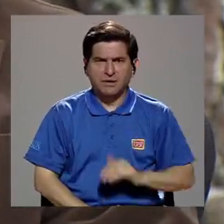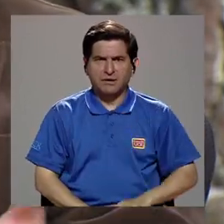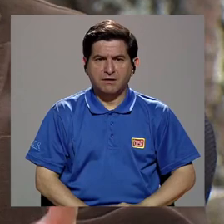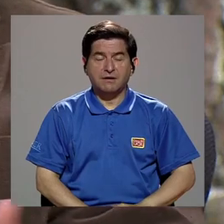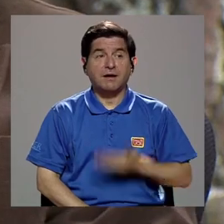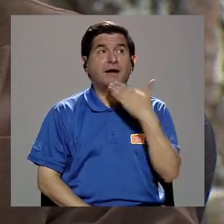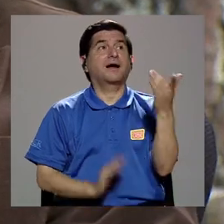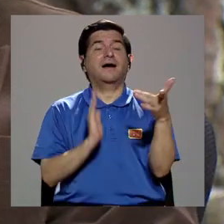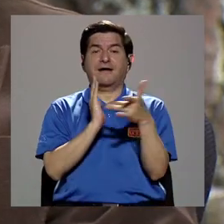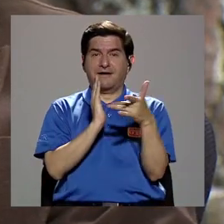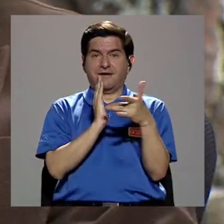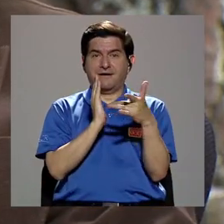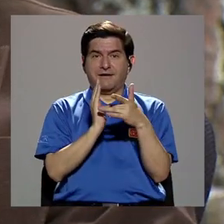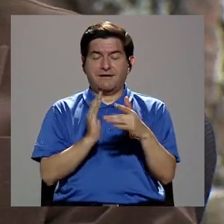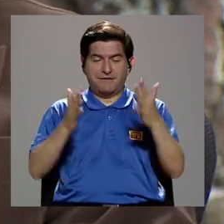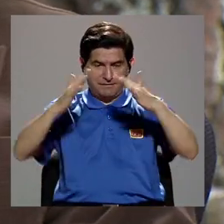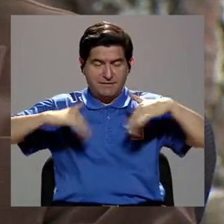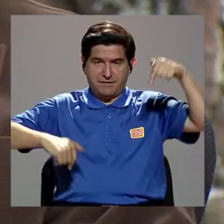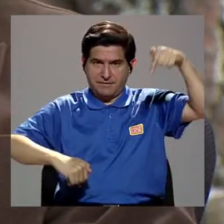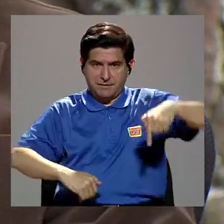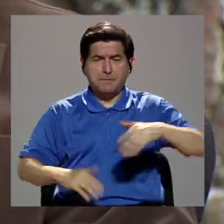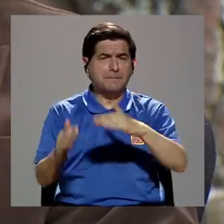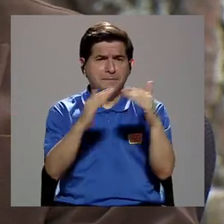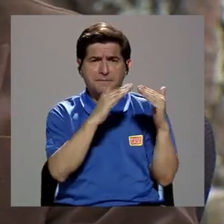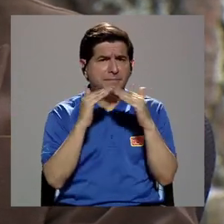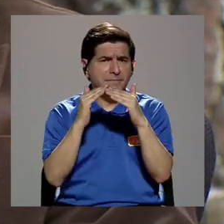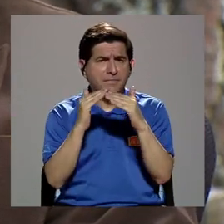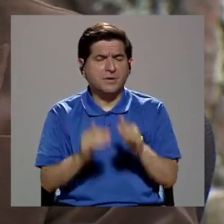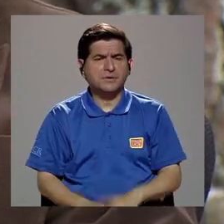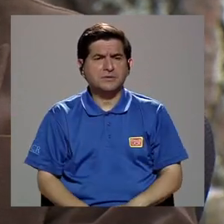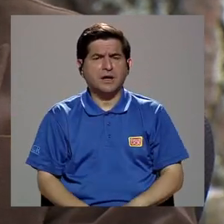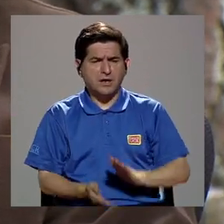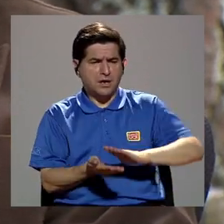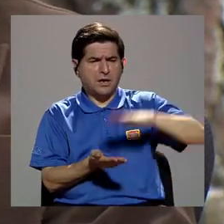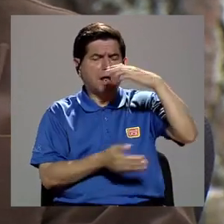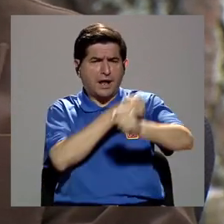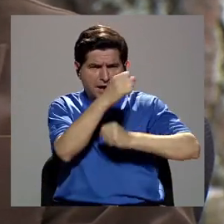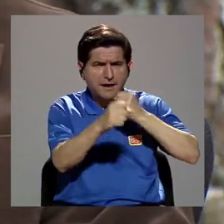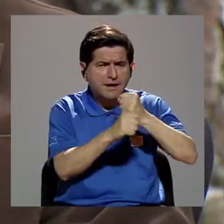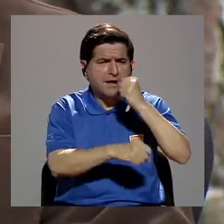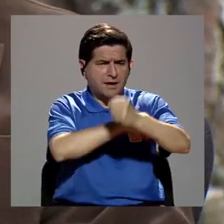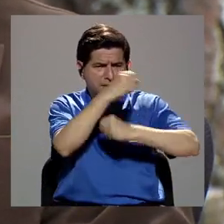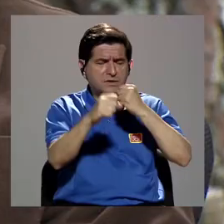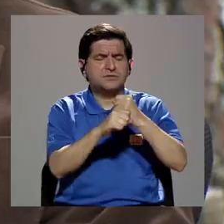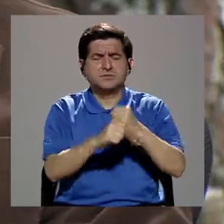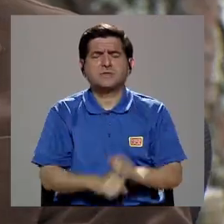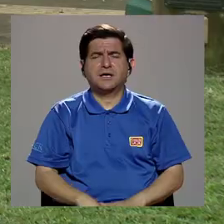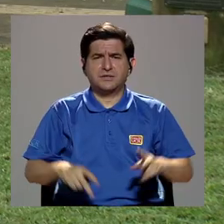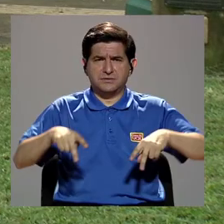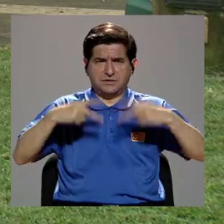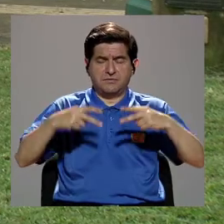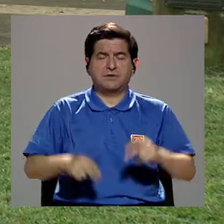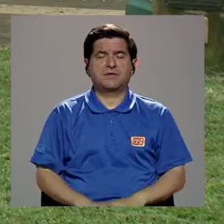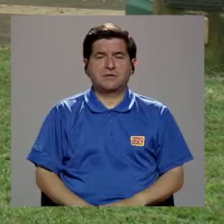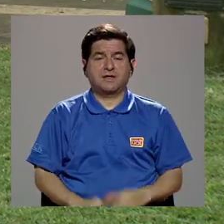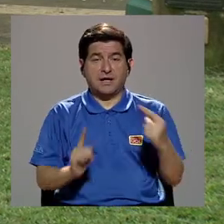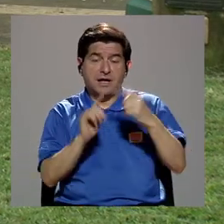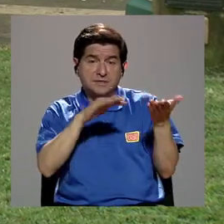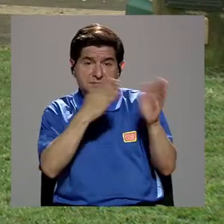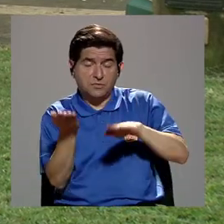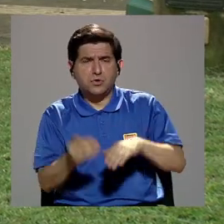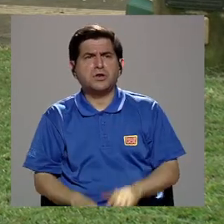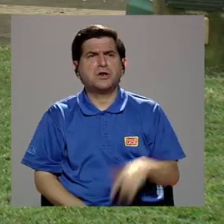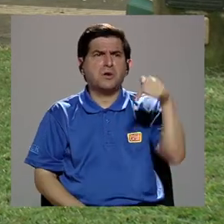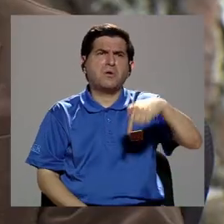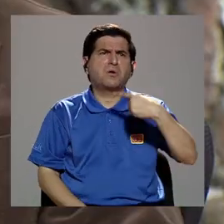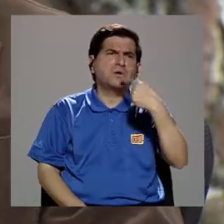Porque gracias a la tecnología en nuestro medio, la población ha ido incrementando la edad de muerte. Y hoy en día, pues se está